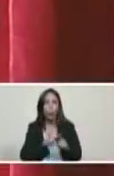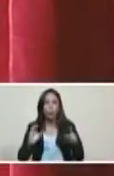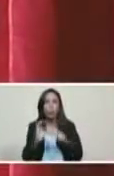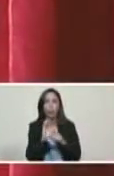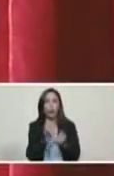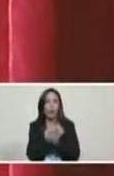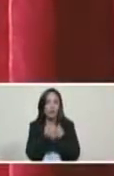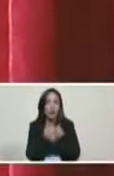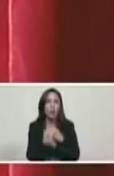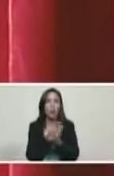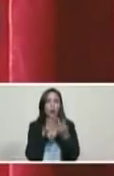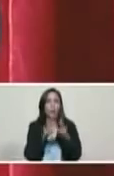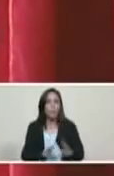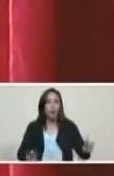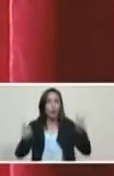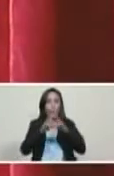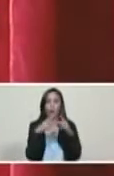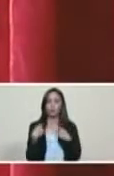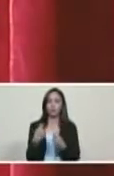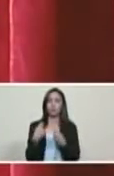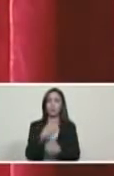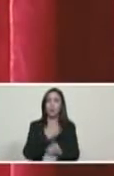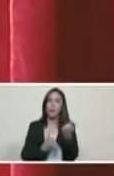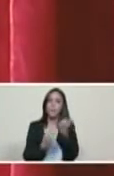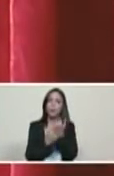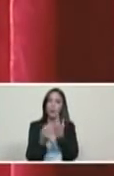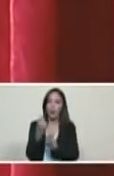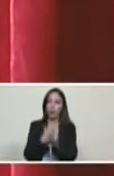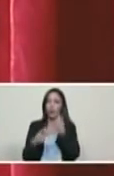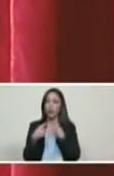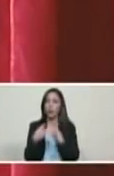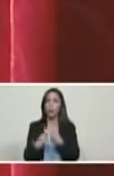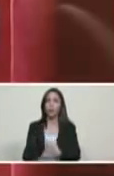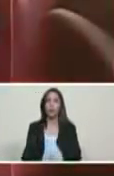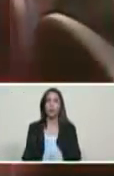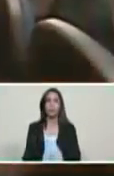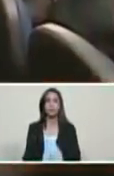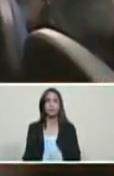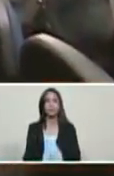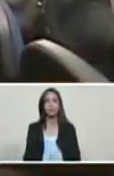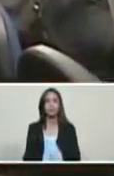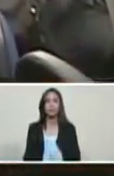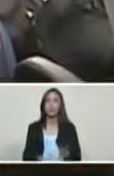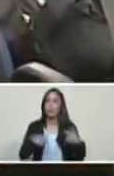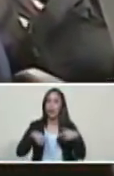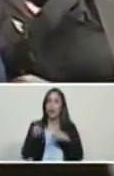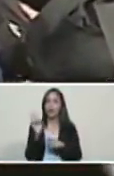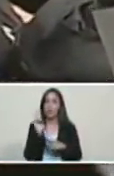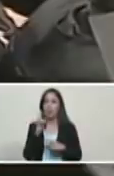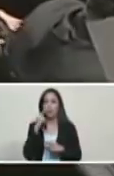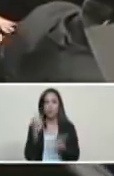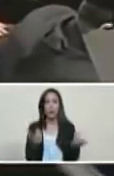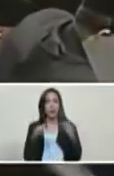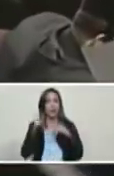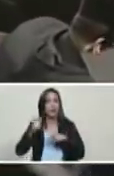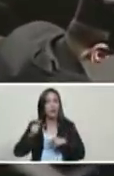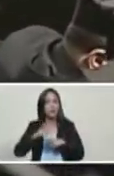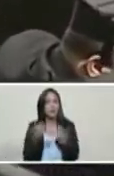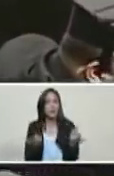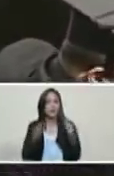amor, inversión para la vida. Eso es lo que viene a decir Venezuela al mundo entero.